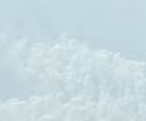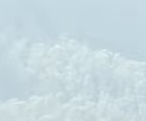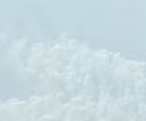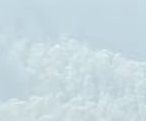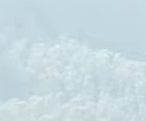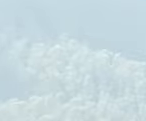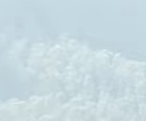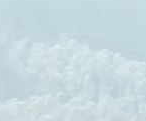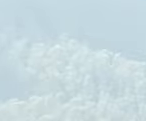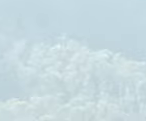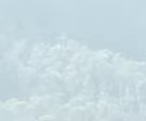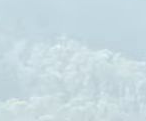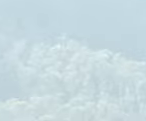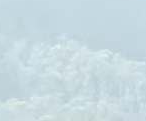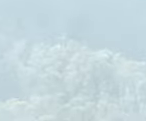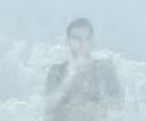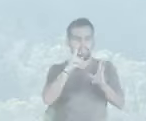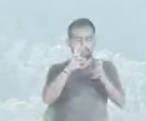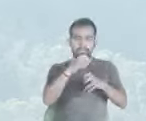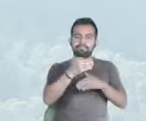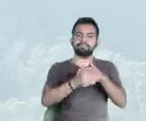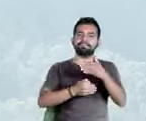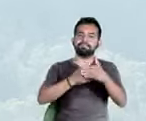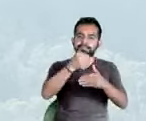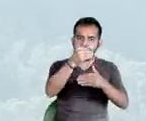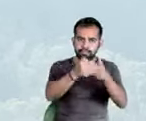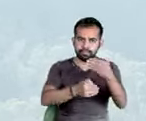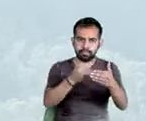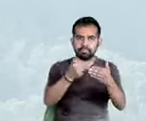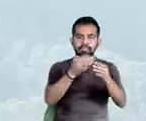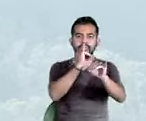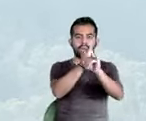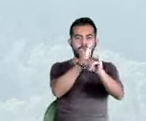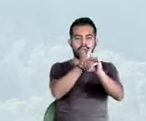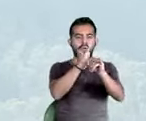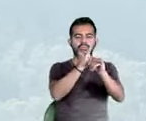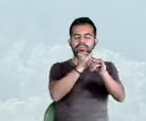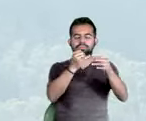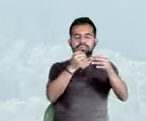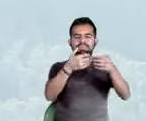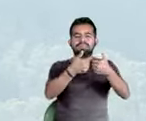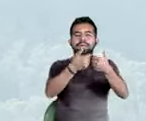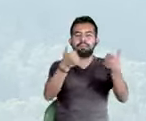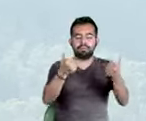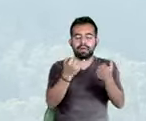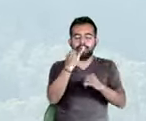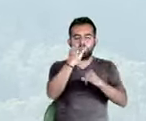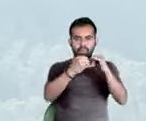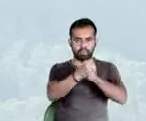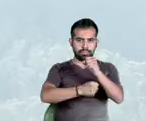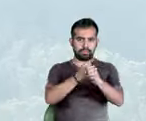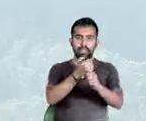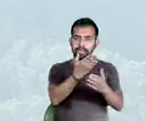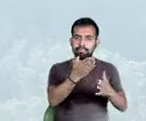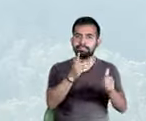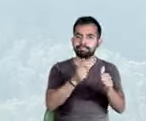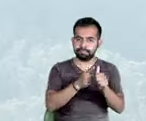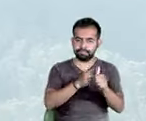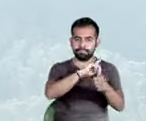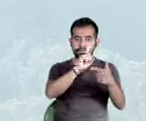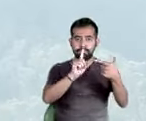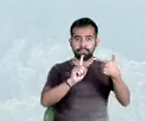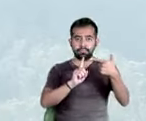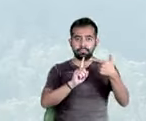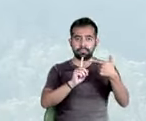programas, seguramente por el proceso de desinstitucionalización que hemos vivido en estos últimos años. Esto es lo primero. Lo segundo,